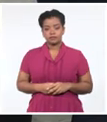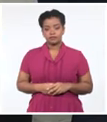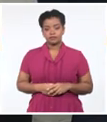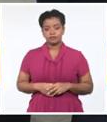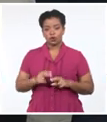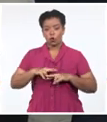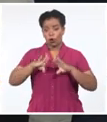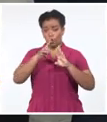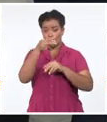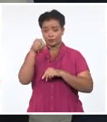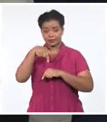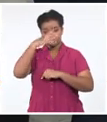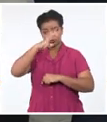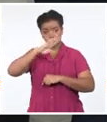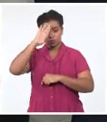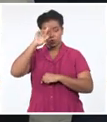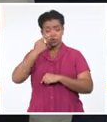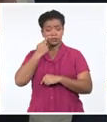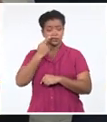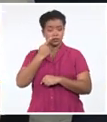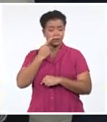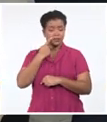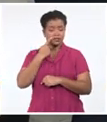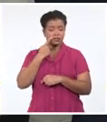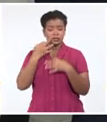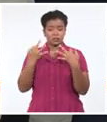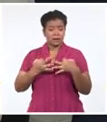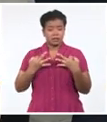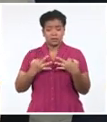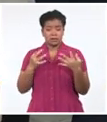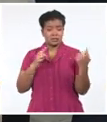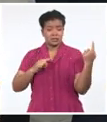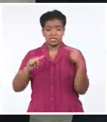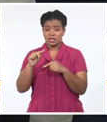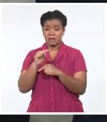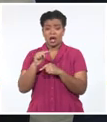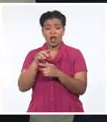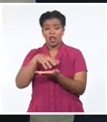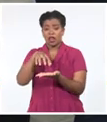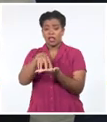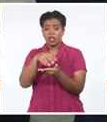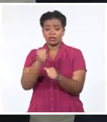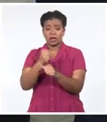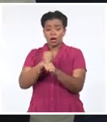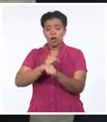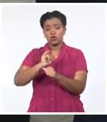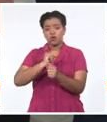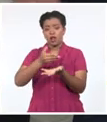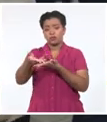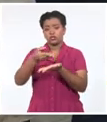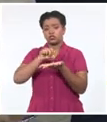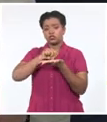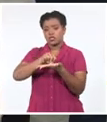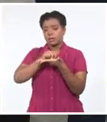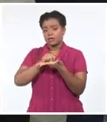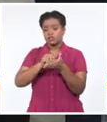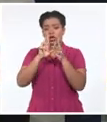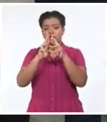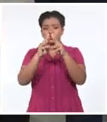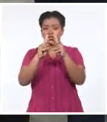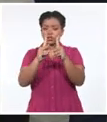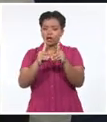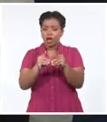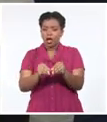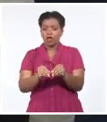nuestro país se convierte sin lugar a duda en uno de los principales sectores de exportación de servicio y como resultado de ellos